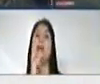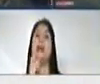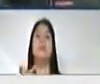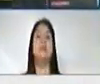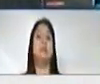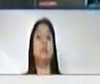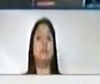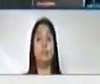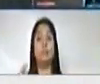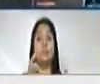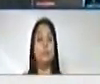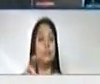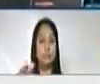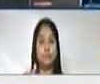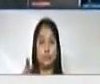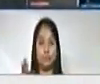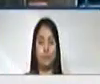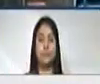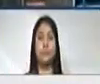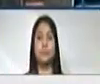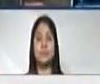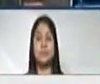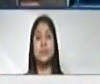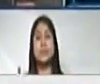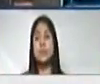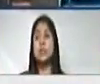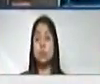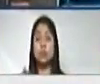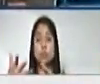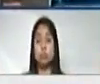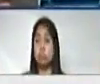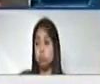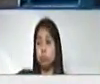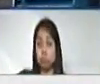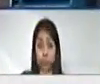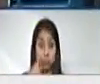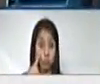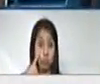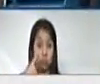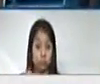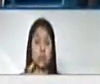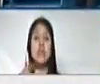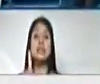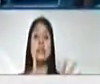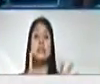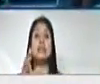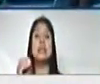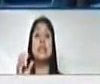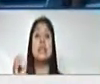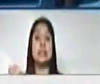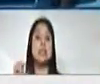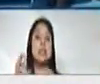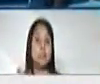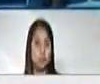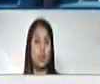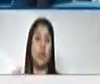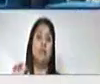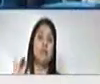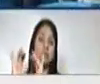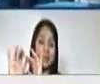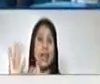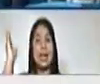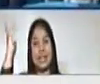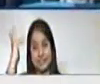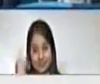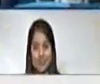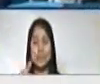turno, de cabecera, con el objetivo de que él le indique si es momento o no de ponerse la vacuna. Pero lo cierto es que el